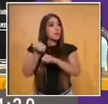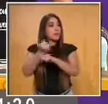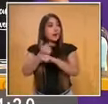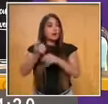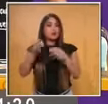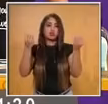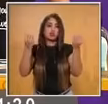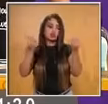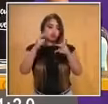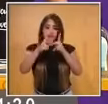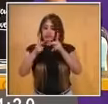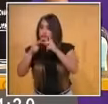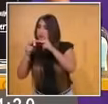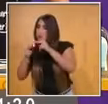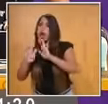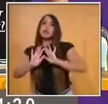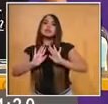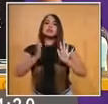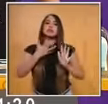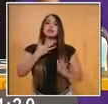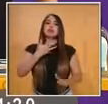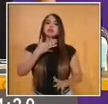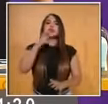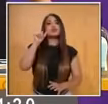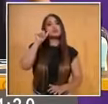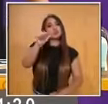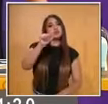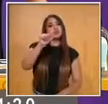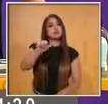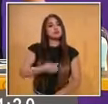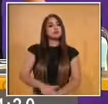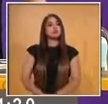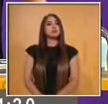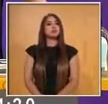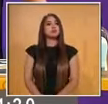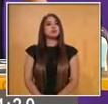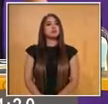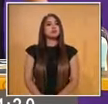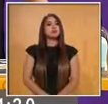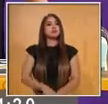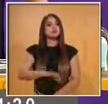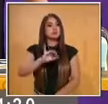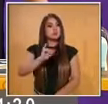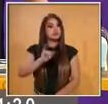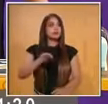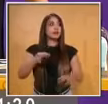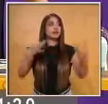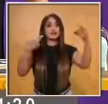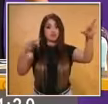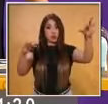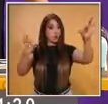completar 16 partes iguales. Entonces tenemos el entero,